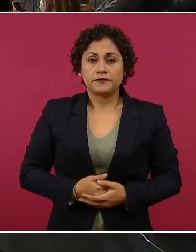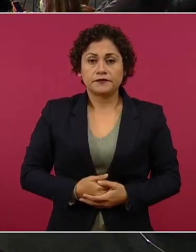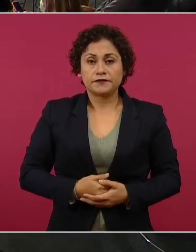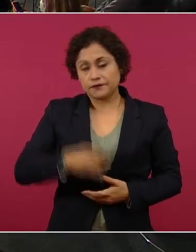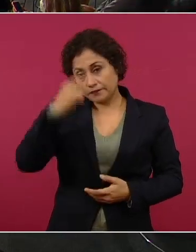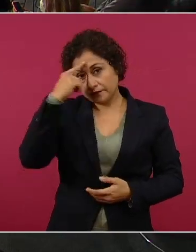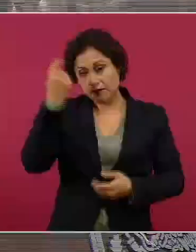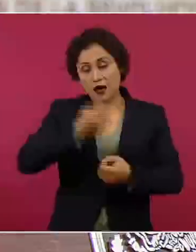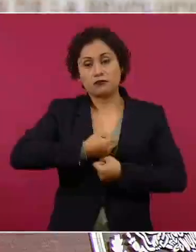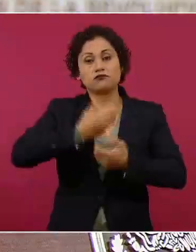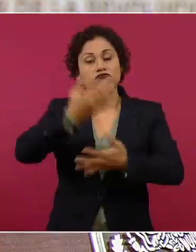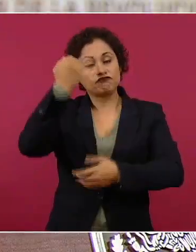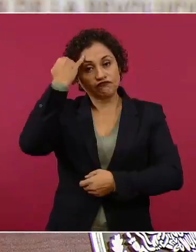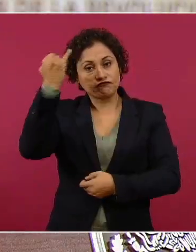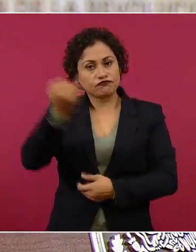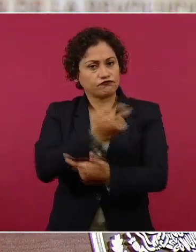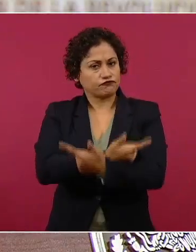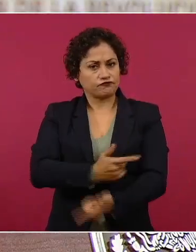manifestación de ideas,